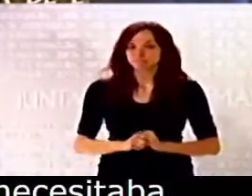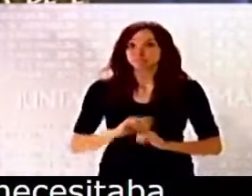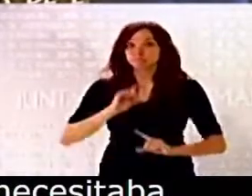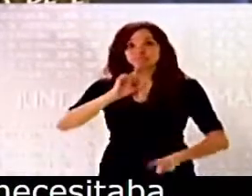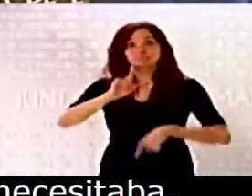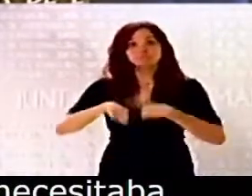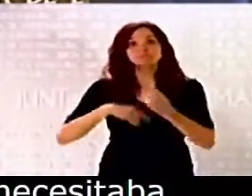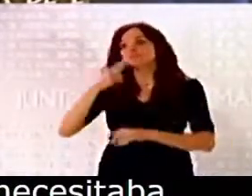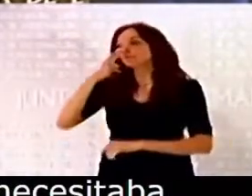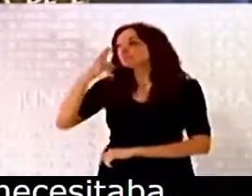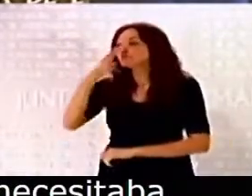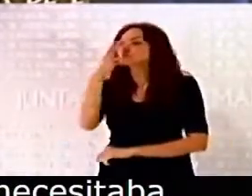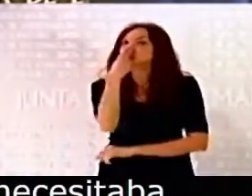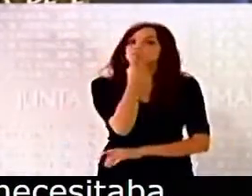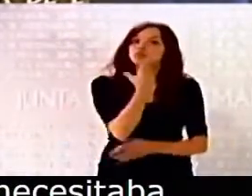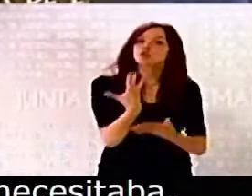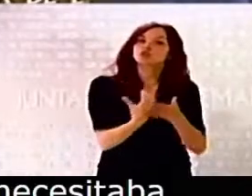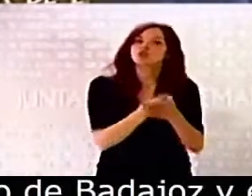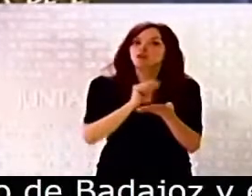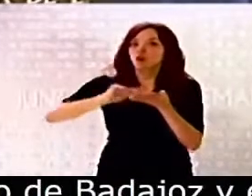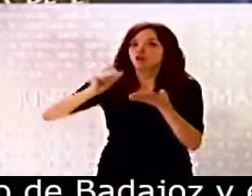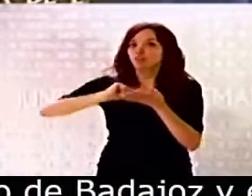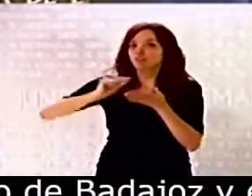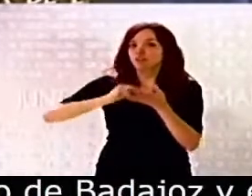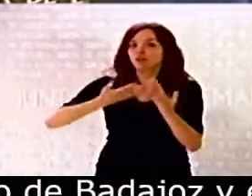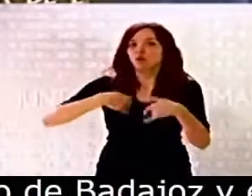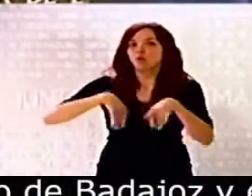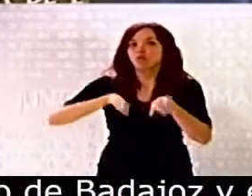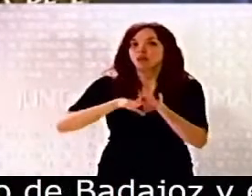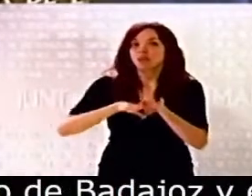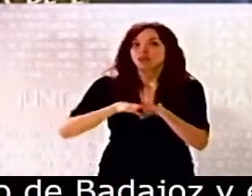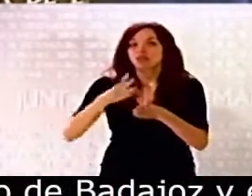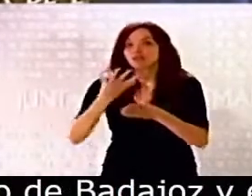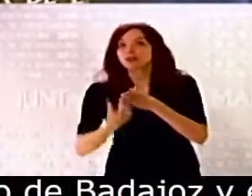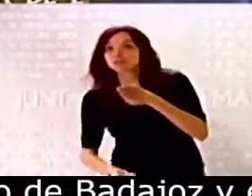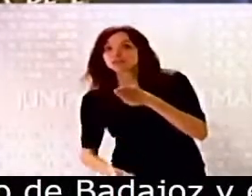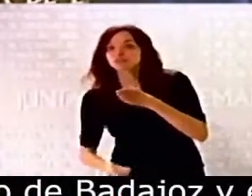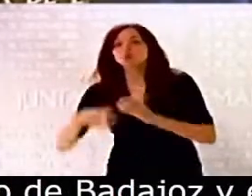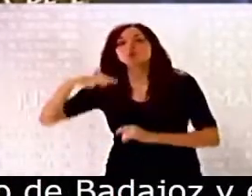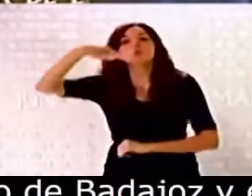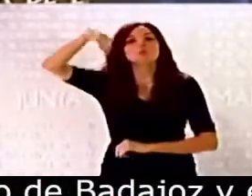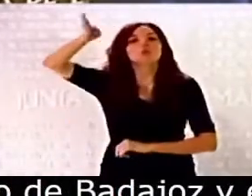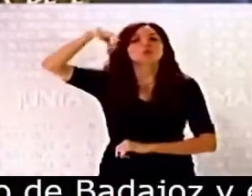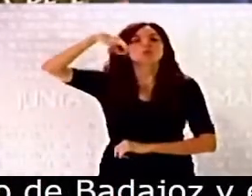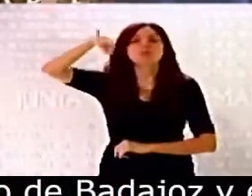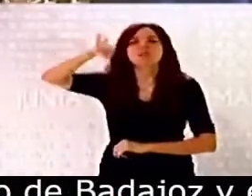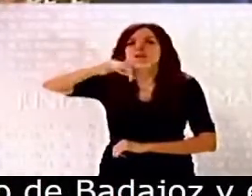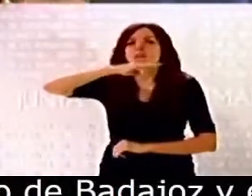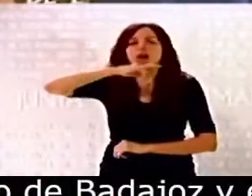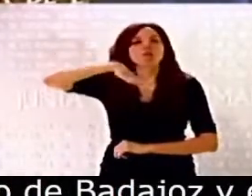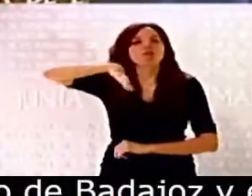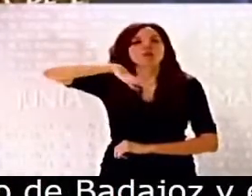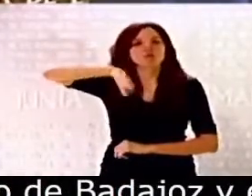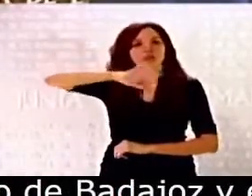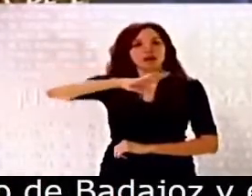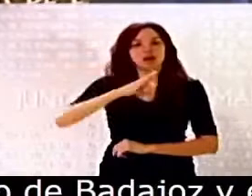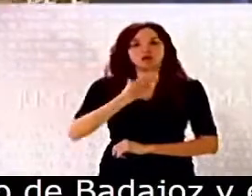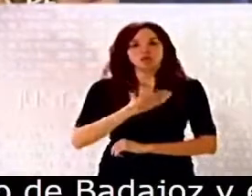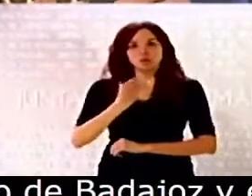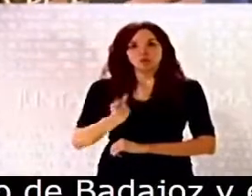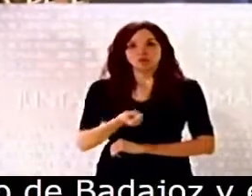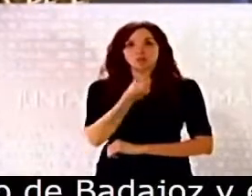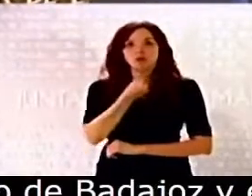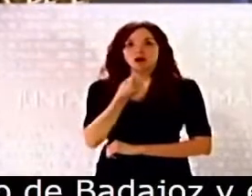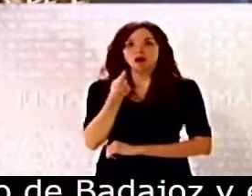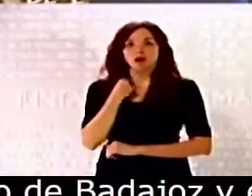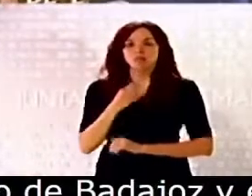hecho a todas las oficinas de igualdad de las grandes ciudades, solo me ha ocurrido con la reunión del Ayuntamiento de Badajoz. Por eso yo decía antes, al calor de